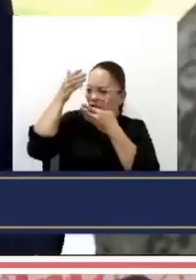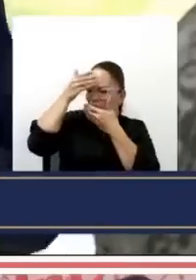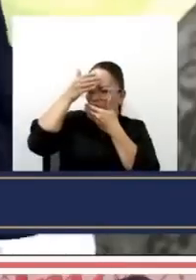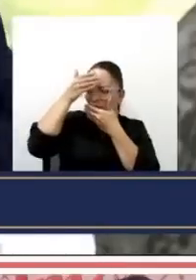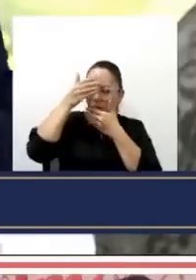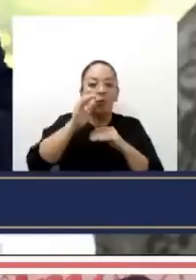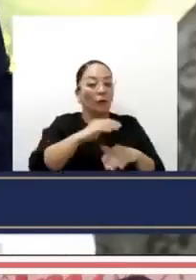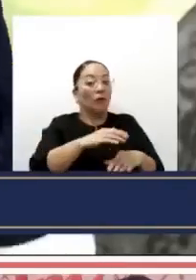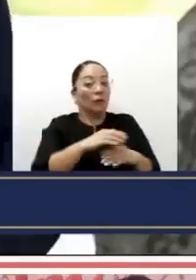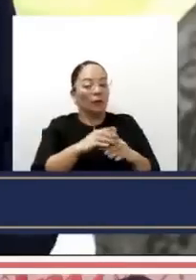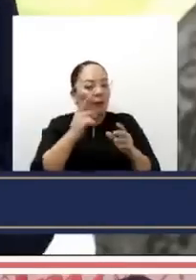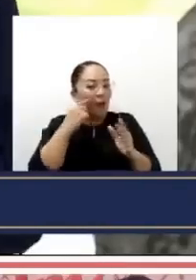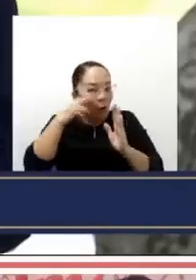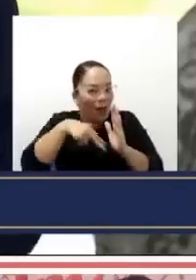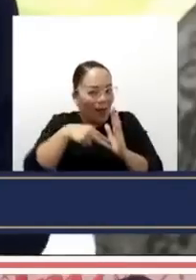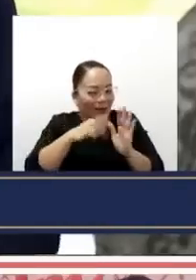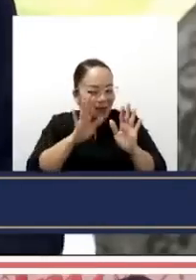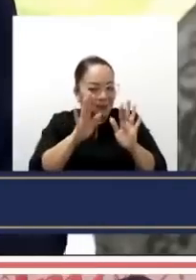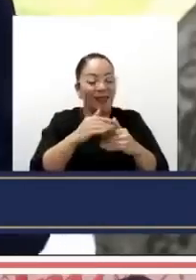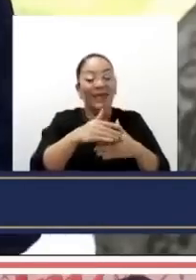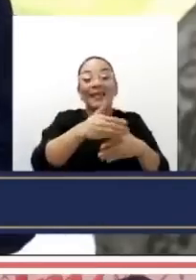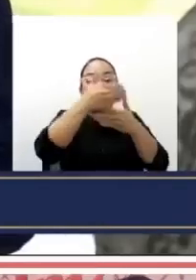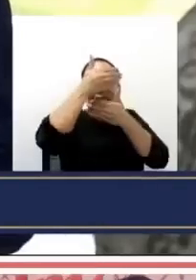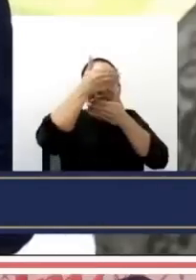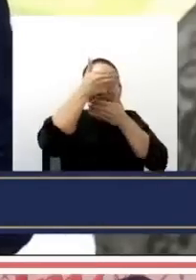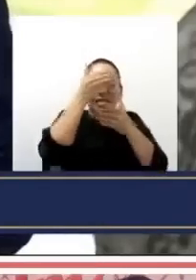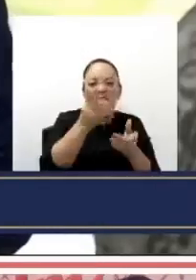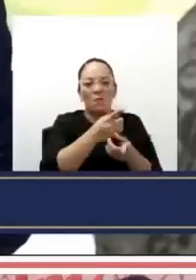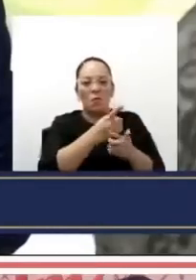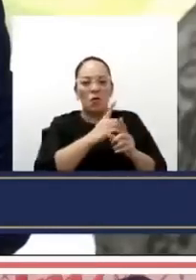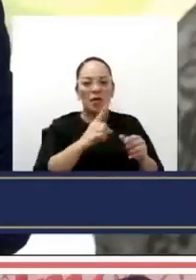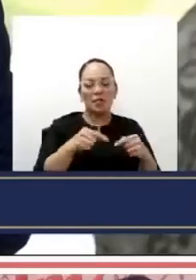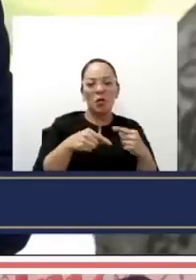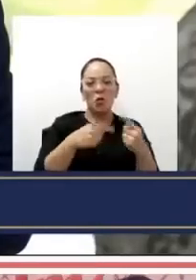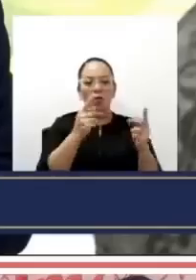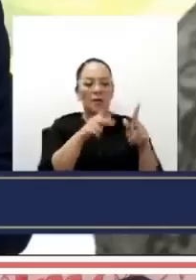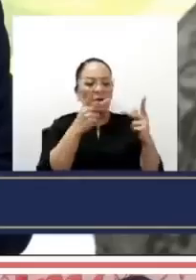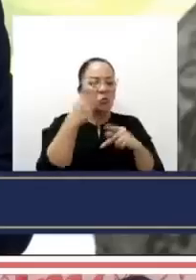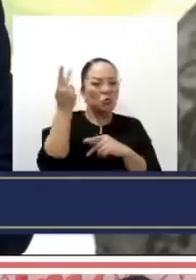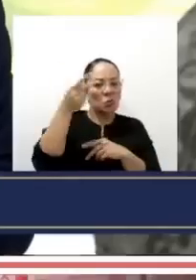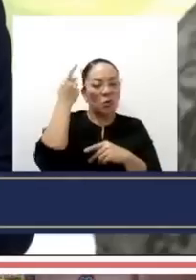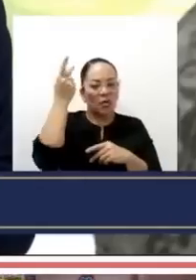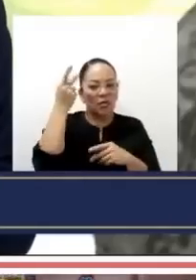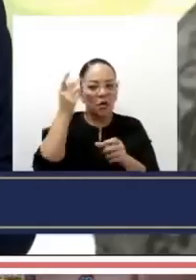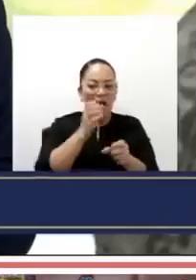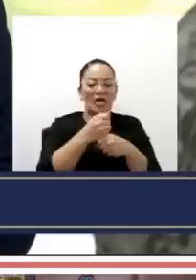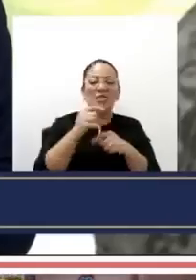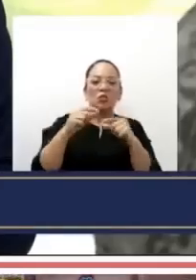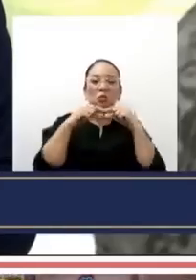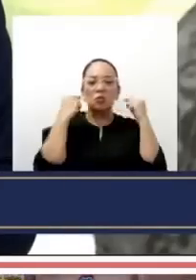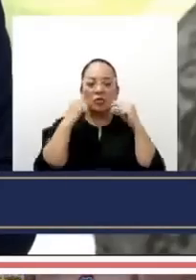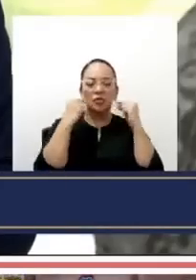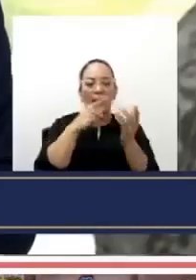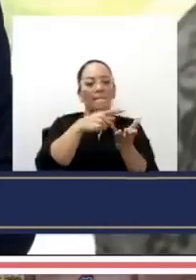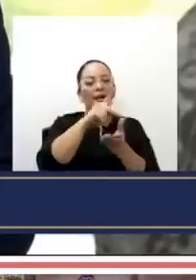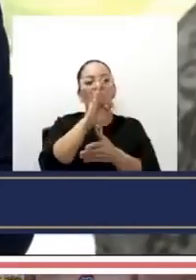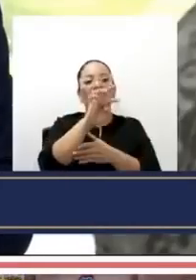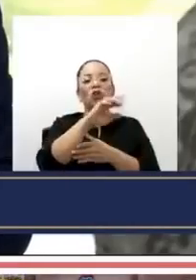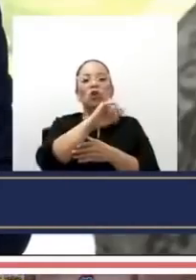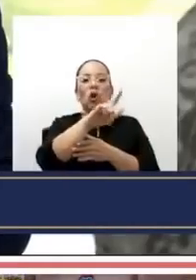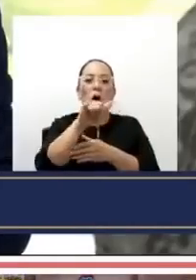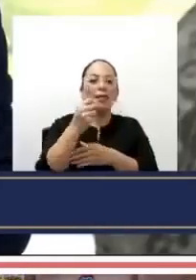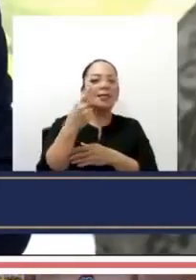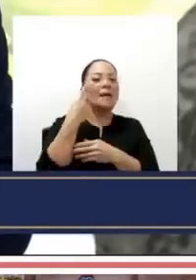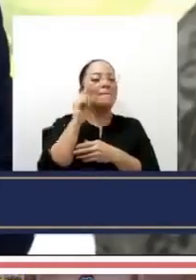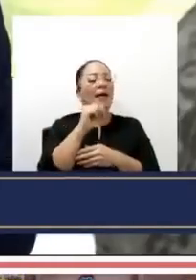Terrorismo, y lo voy a leer así como está. Terrorismo, democracia contra partidos políticos. Hace Rodrigo Chávez, paga troles para desinformar